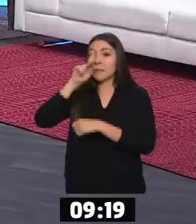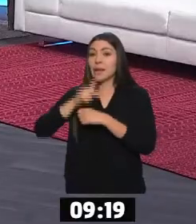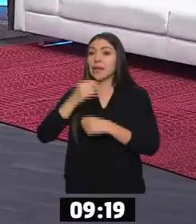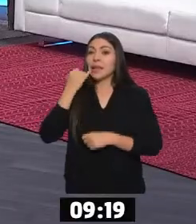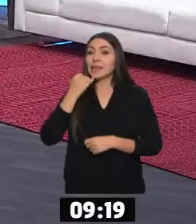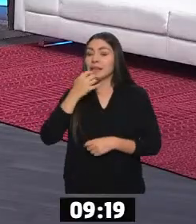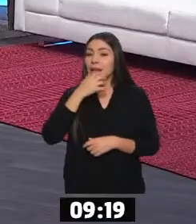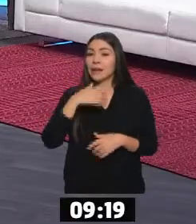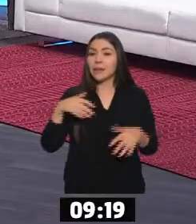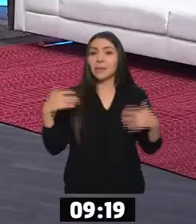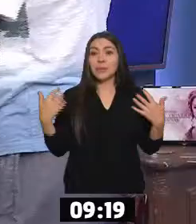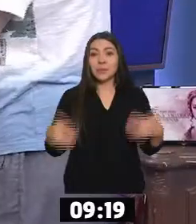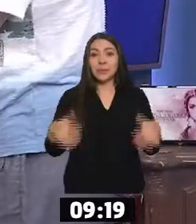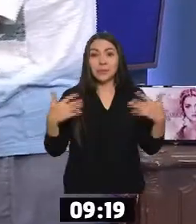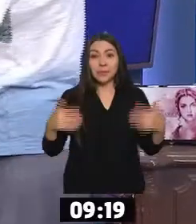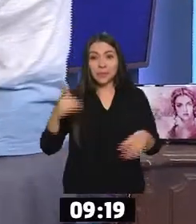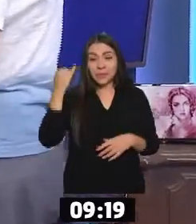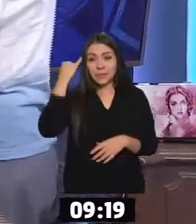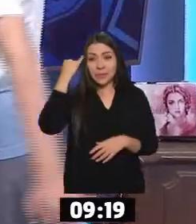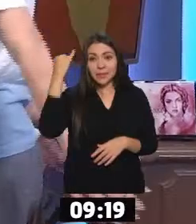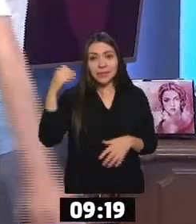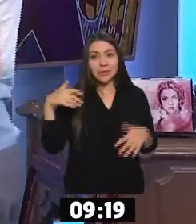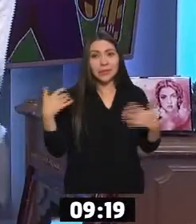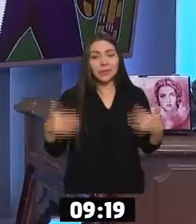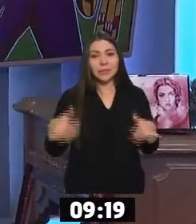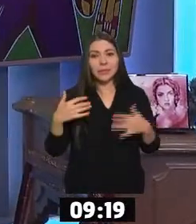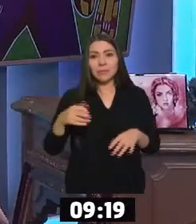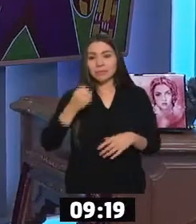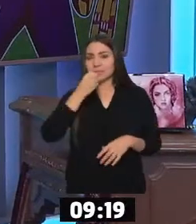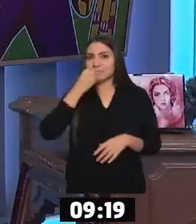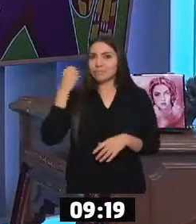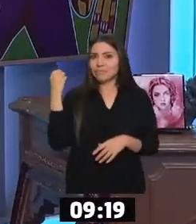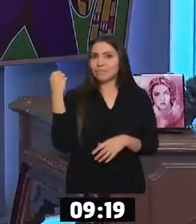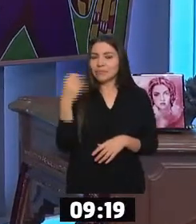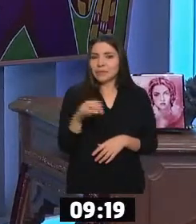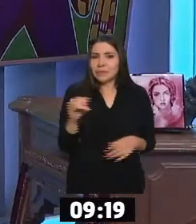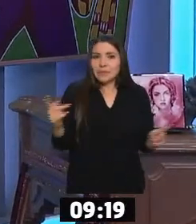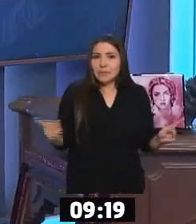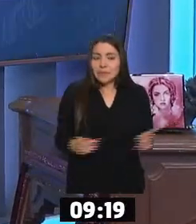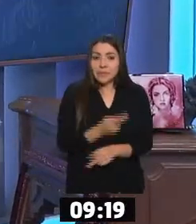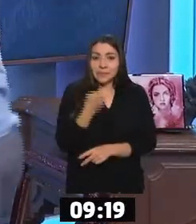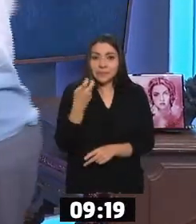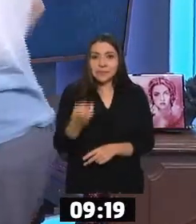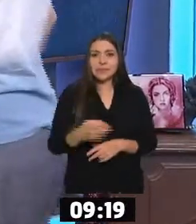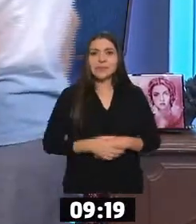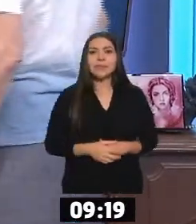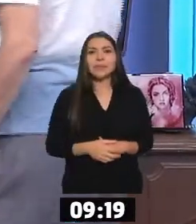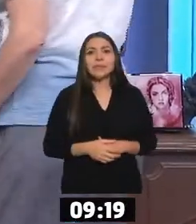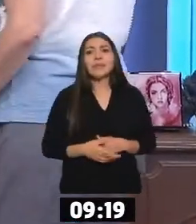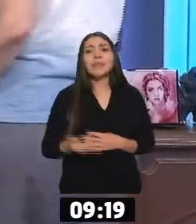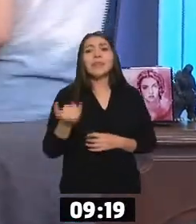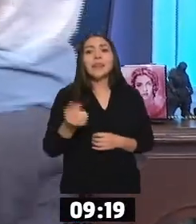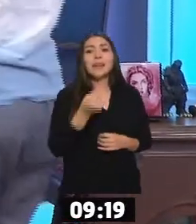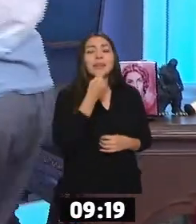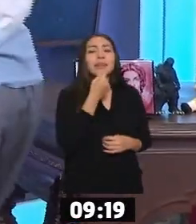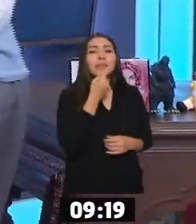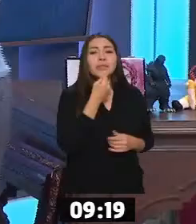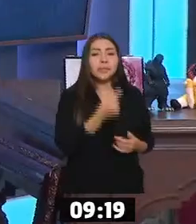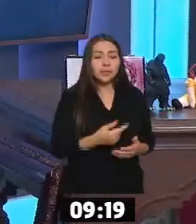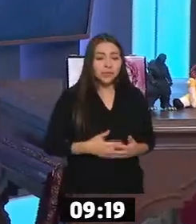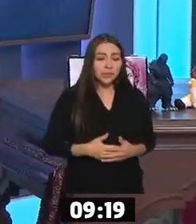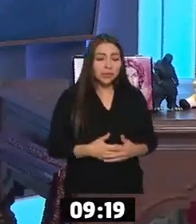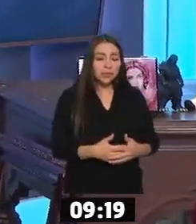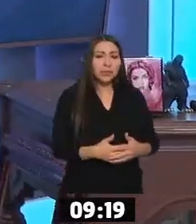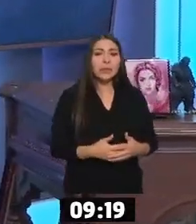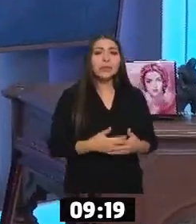qué bárbaro. Sí sería todo un suceso. Lo de menos es Oiga. de dónde se alimenta el chamaco, ¿no? Porque Pues leche en